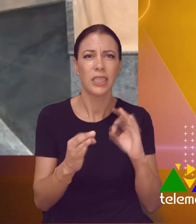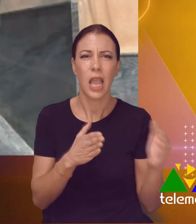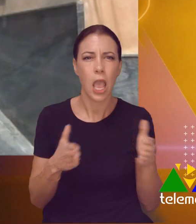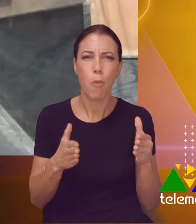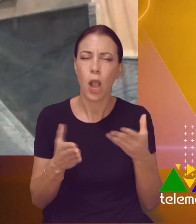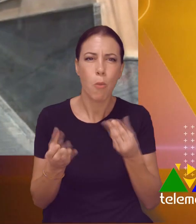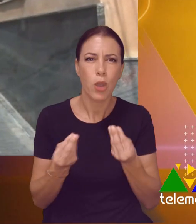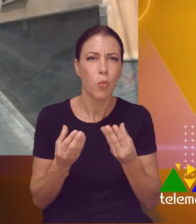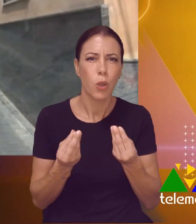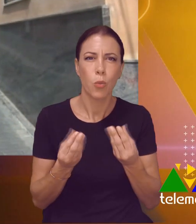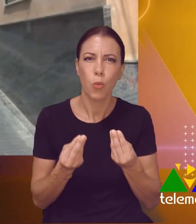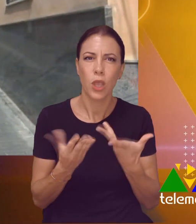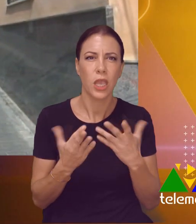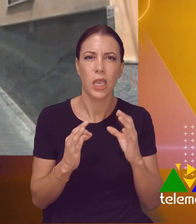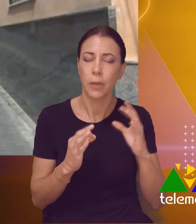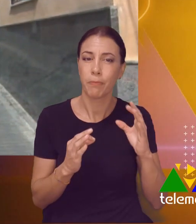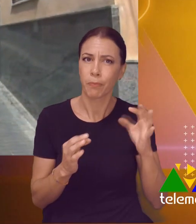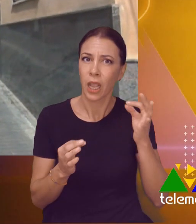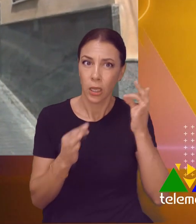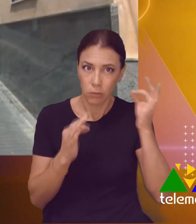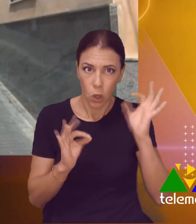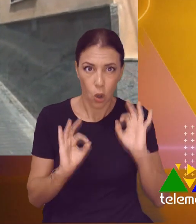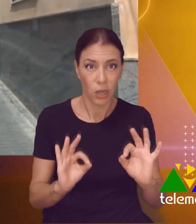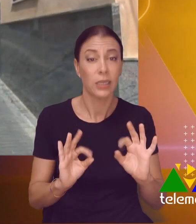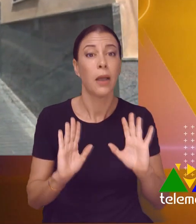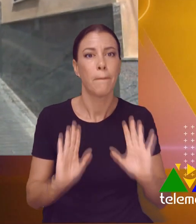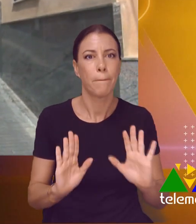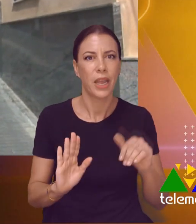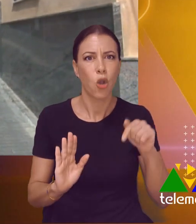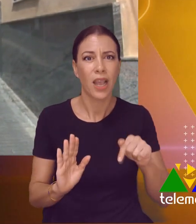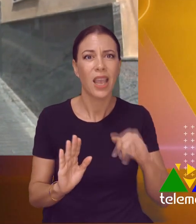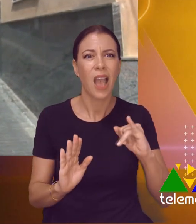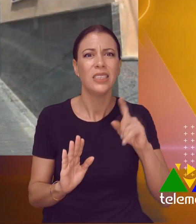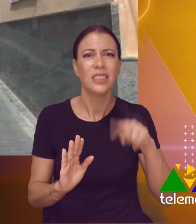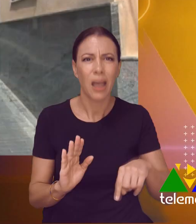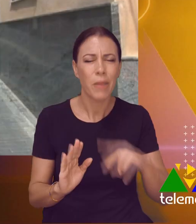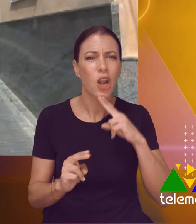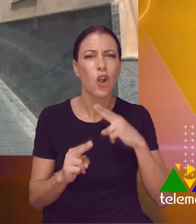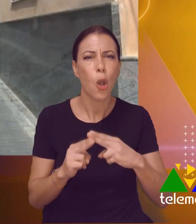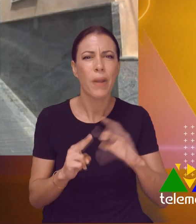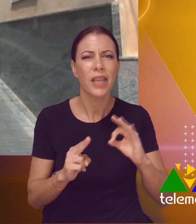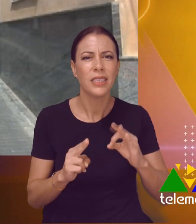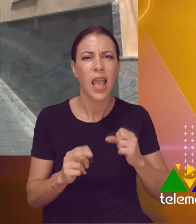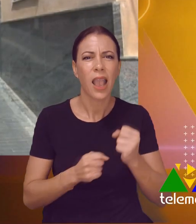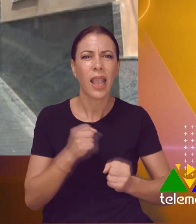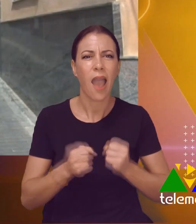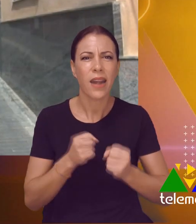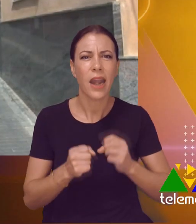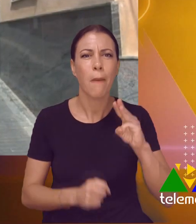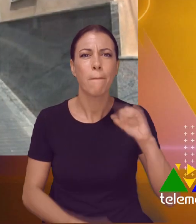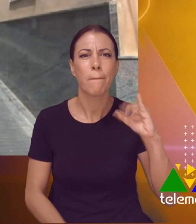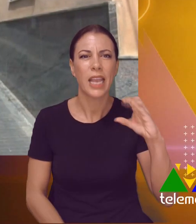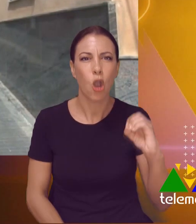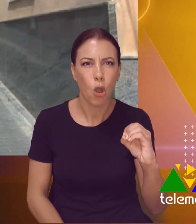correspondiente sobre todo a una época muy concreta. Pero por ejemplo tenemos aquí Carrera Pico, no sabemos... Sí, no